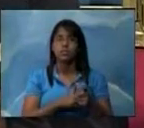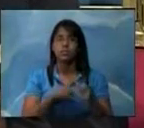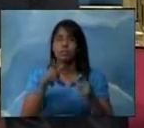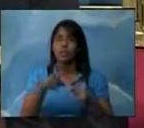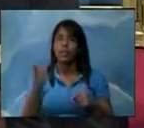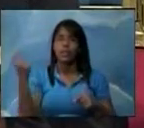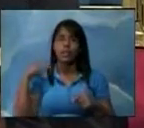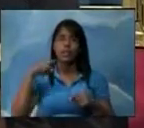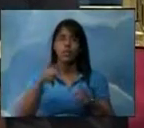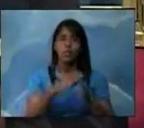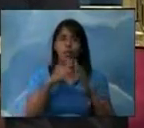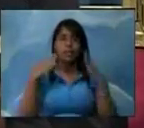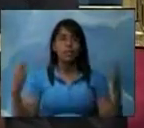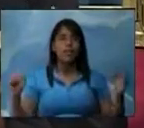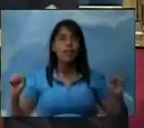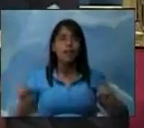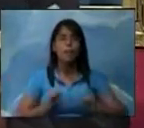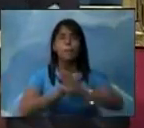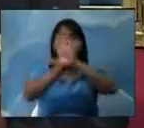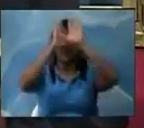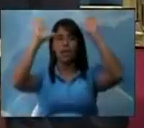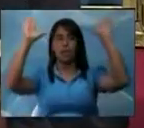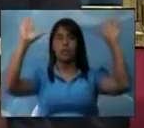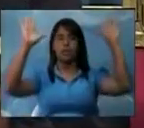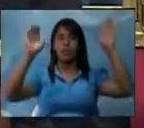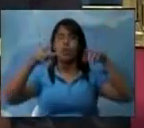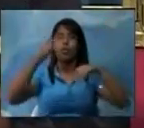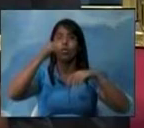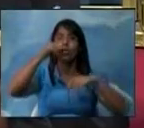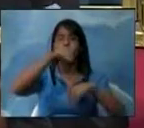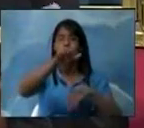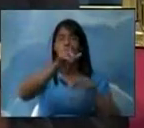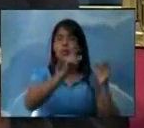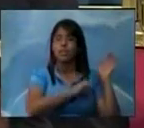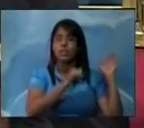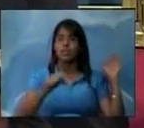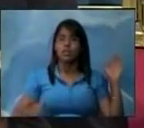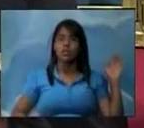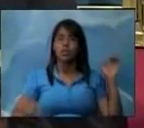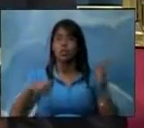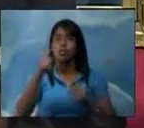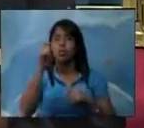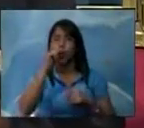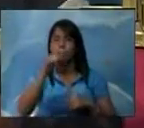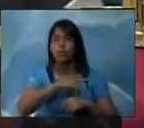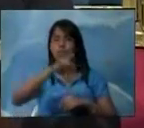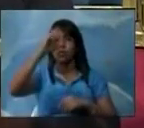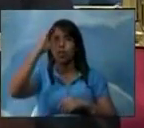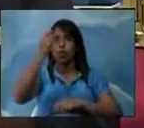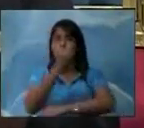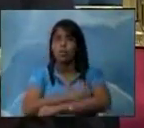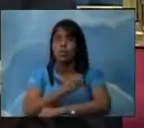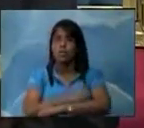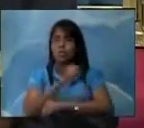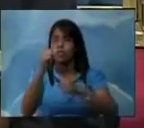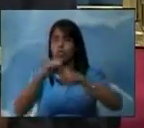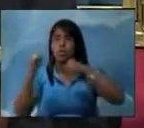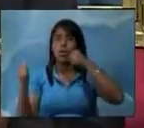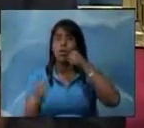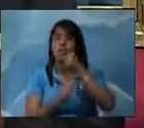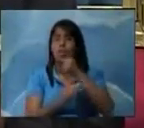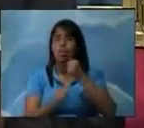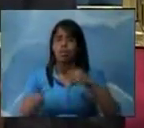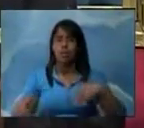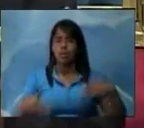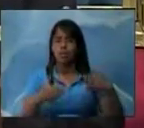aquí tenemos esta gran maravilla. Cuando el pueblo del Señor, cuando los hombres de Dios obedecieron a Dios, se sujetaron,